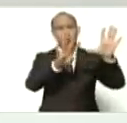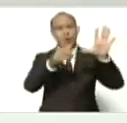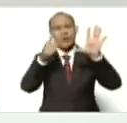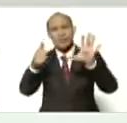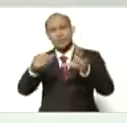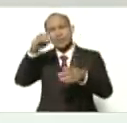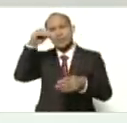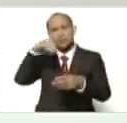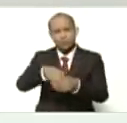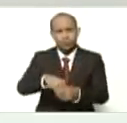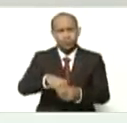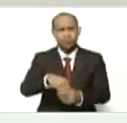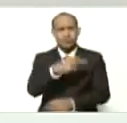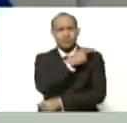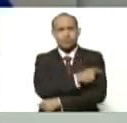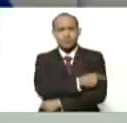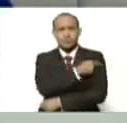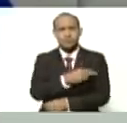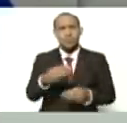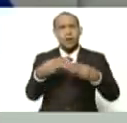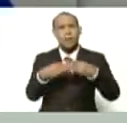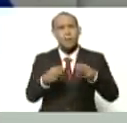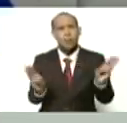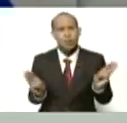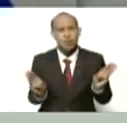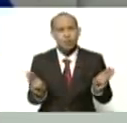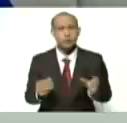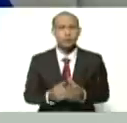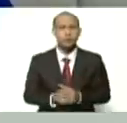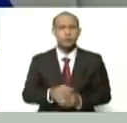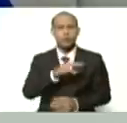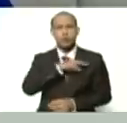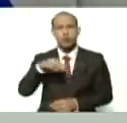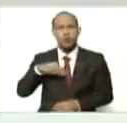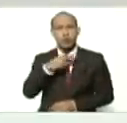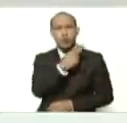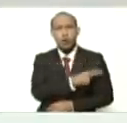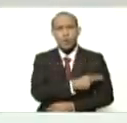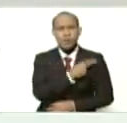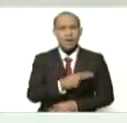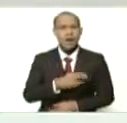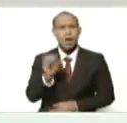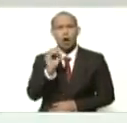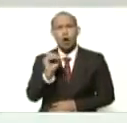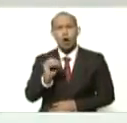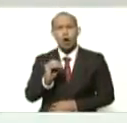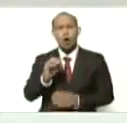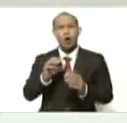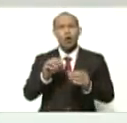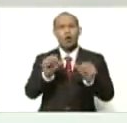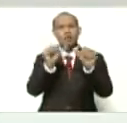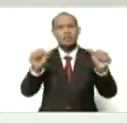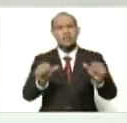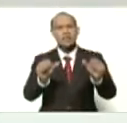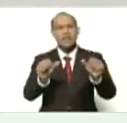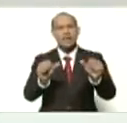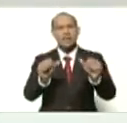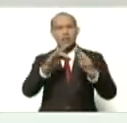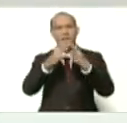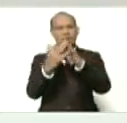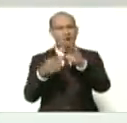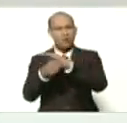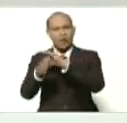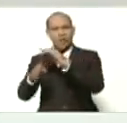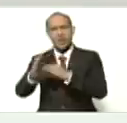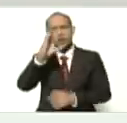en centro de salud público en nuestros hospitales o en el sistema barrio dentro en los cdi y un